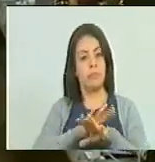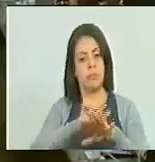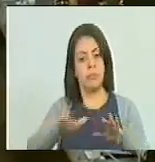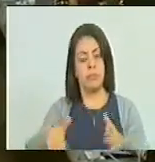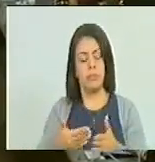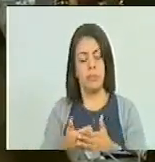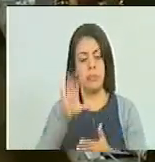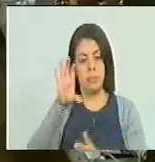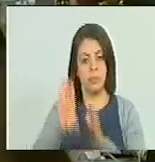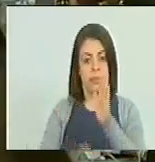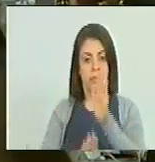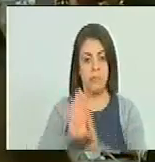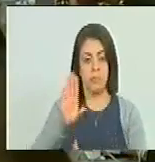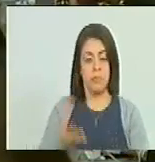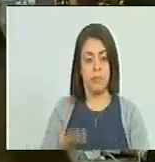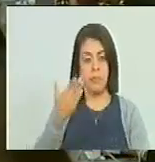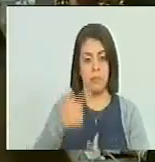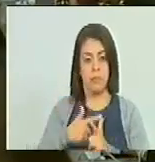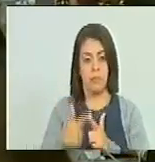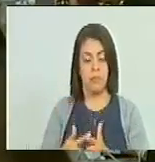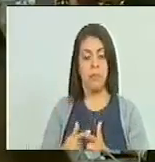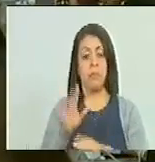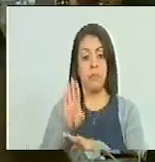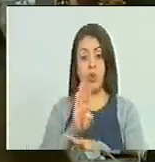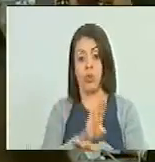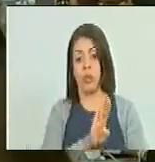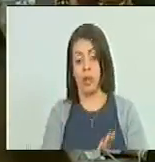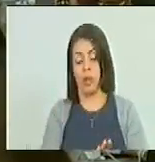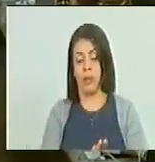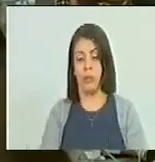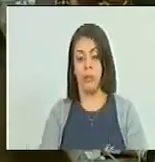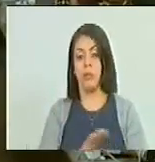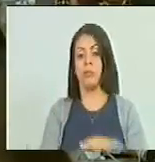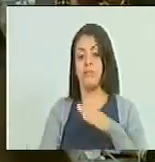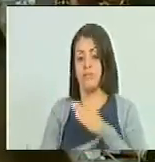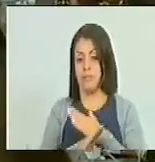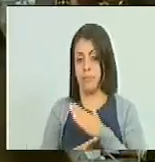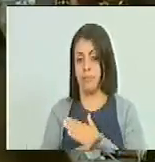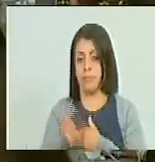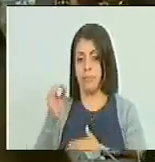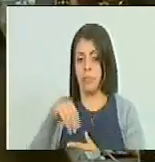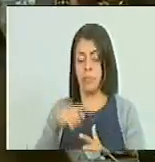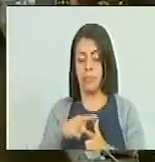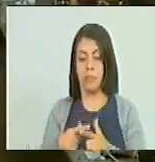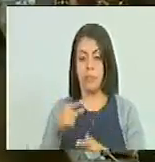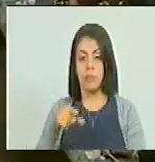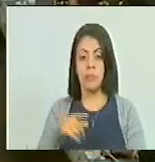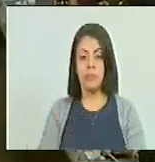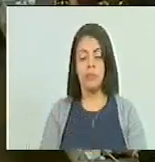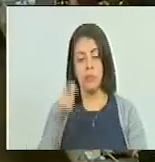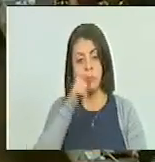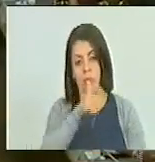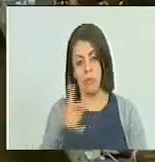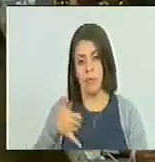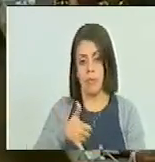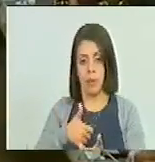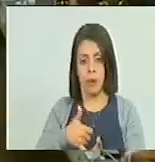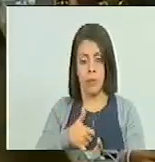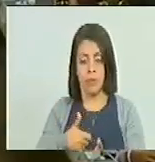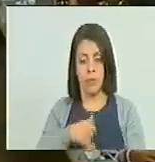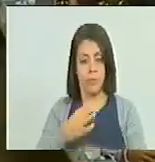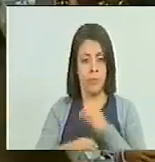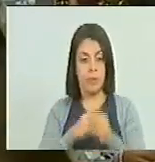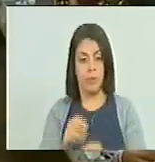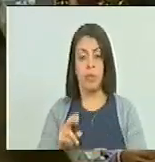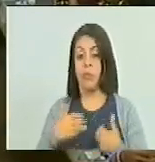todo el país con un crecimiento importante para proteger todavía a las poblaciones más vulnerables, o las que se habían